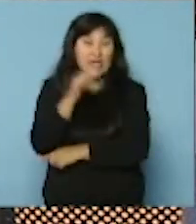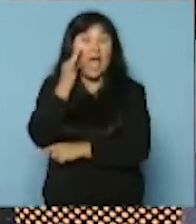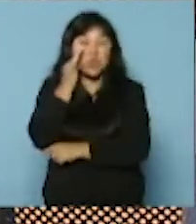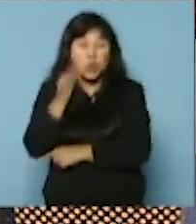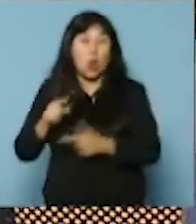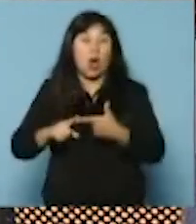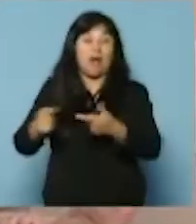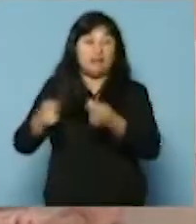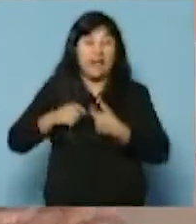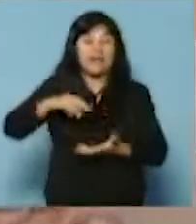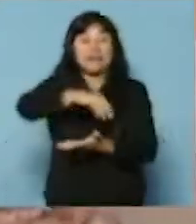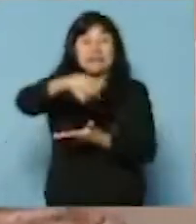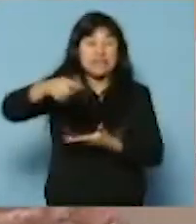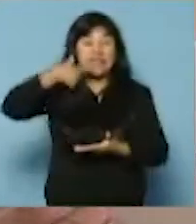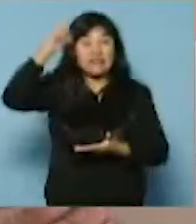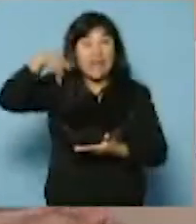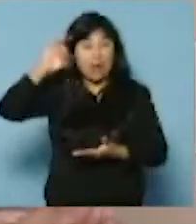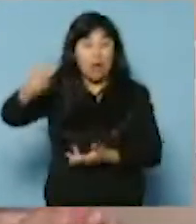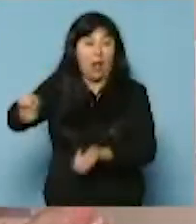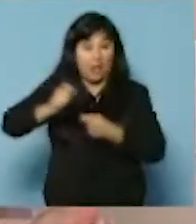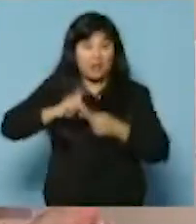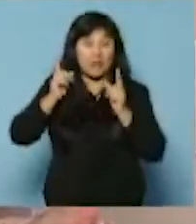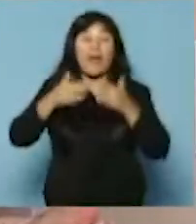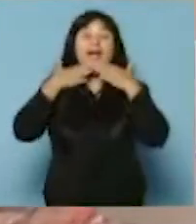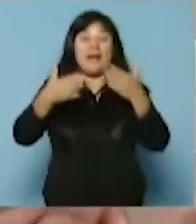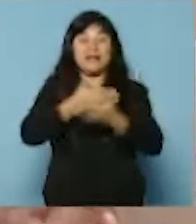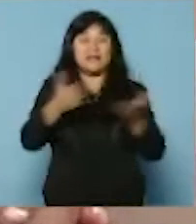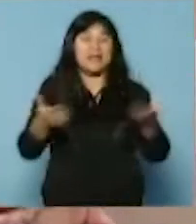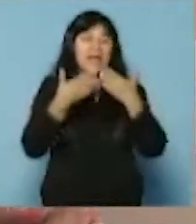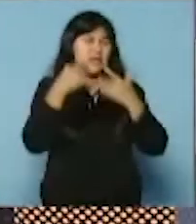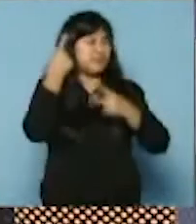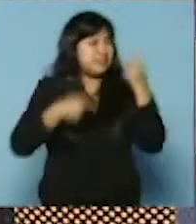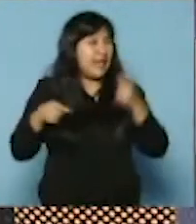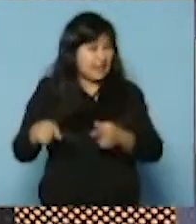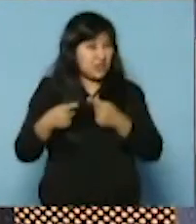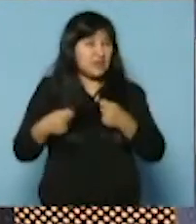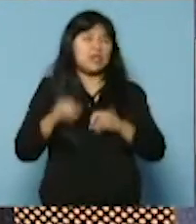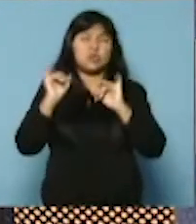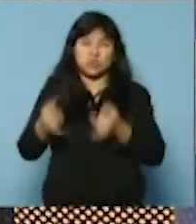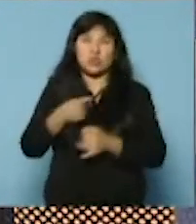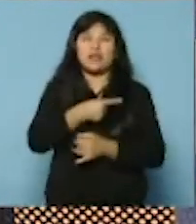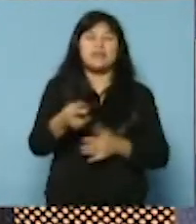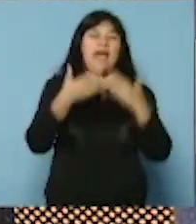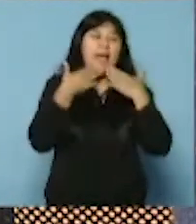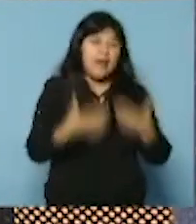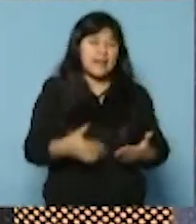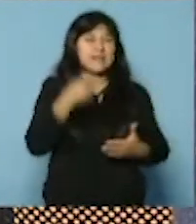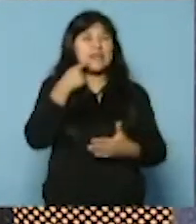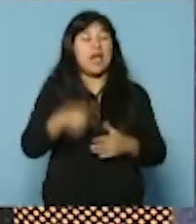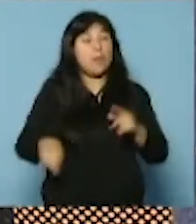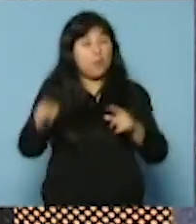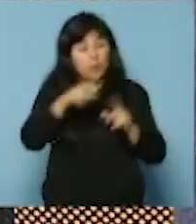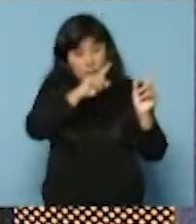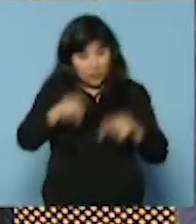básicas yolanda muchas gracias por haber venido y ojalá que la próxima nota sea con alguna buena noticia